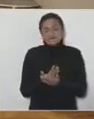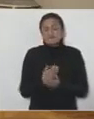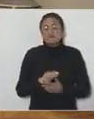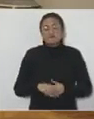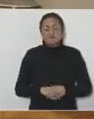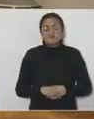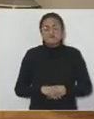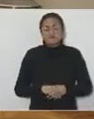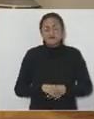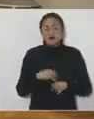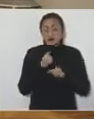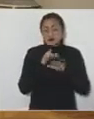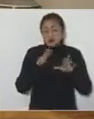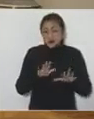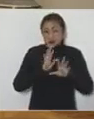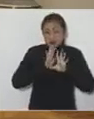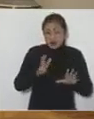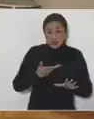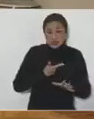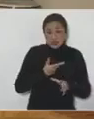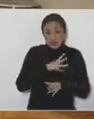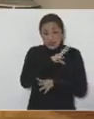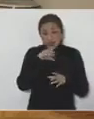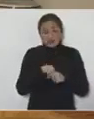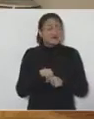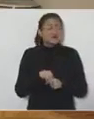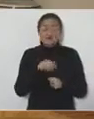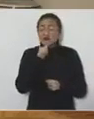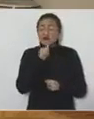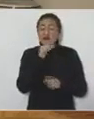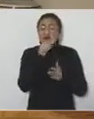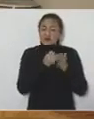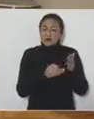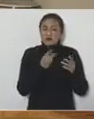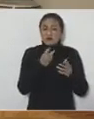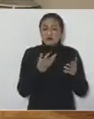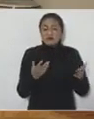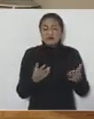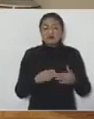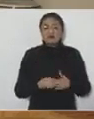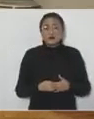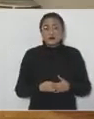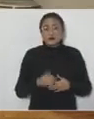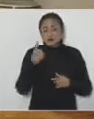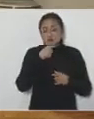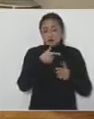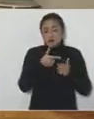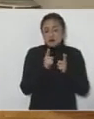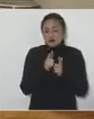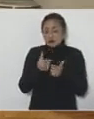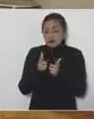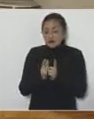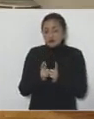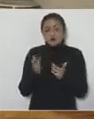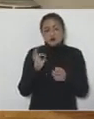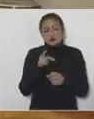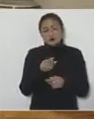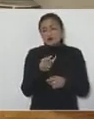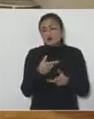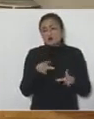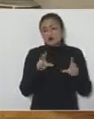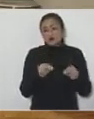de hacer señalamientos de de ejecución entre bandas no lo hagamos